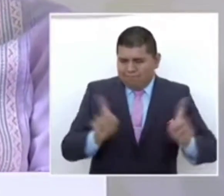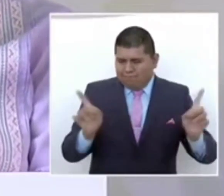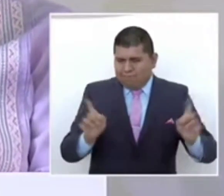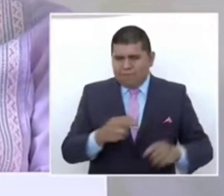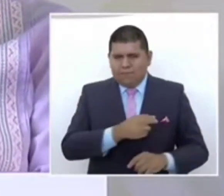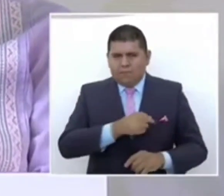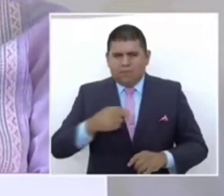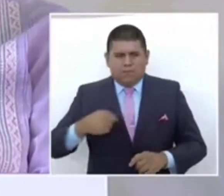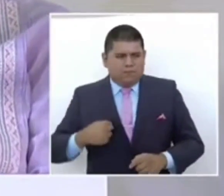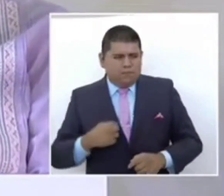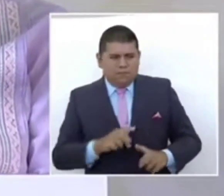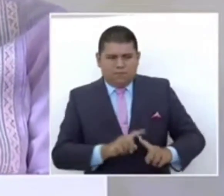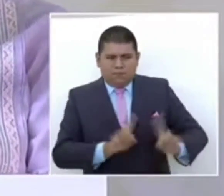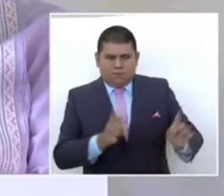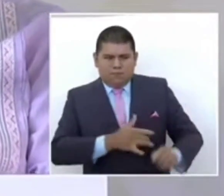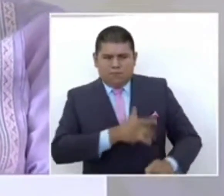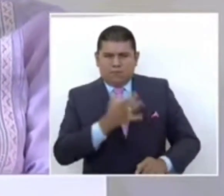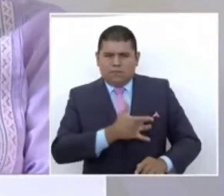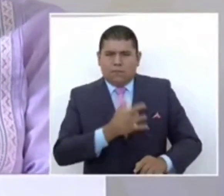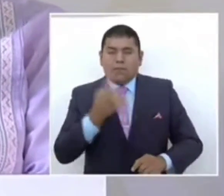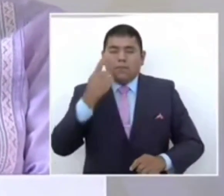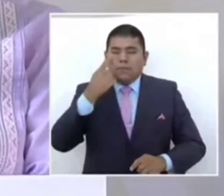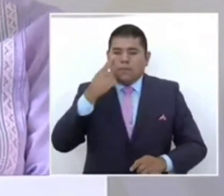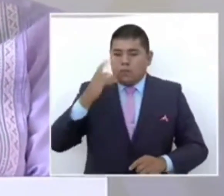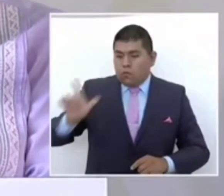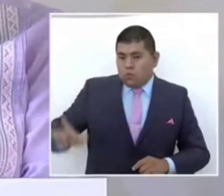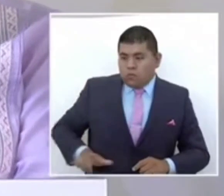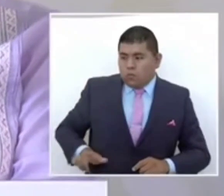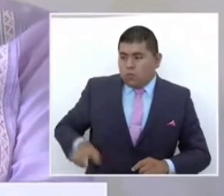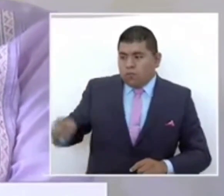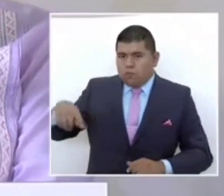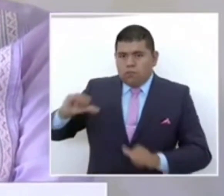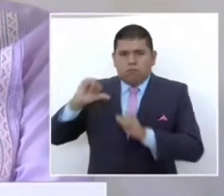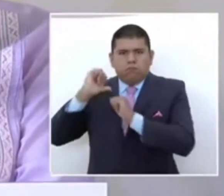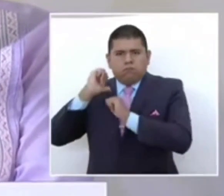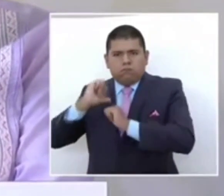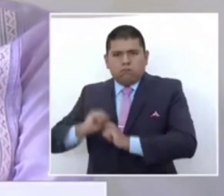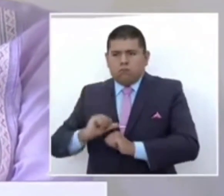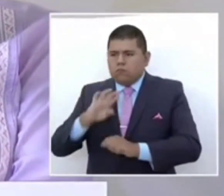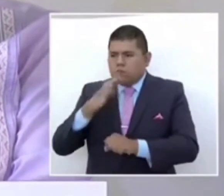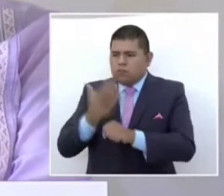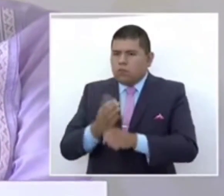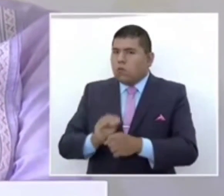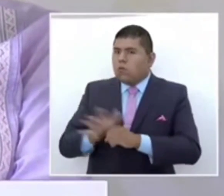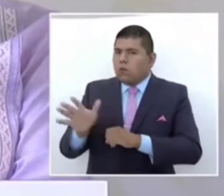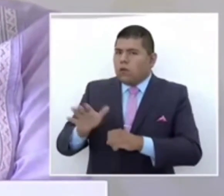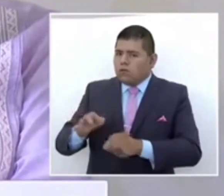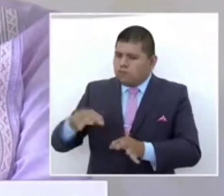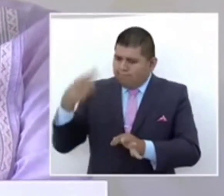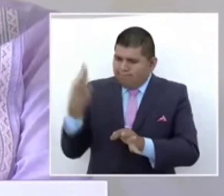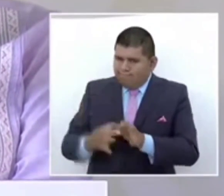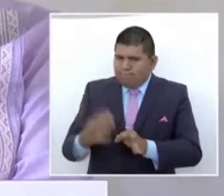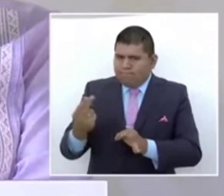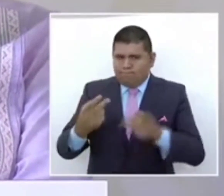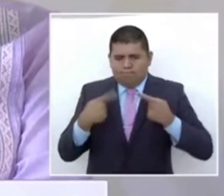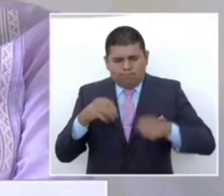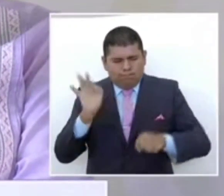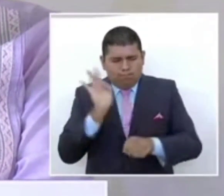Nosotros sostenemos que el Estado tiene que cumplir con su responsabilidad